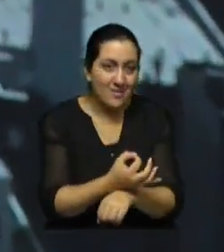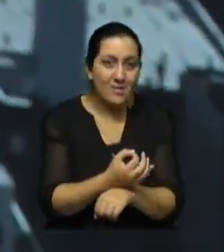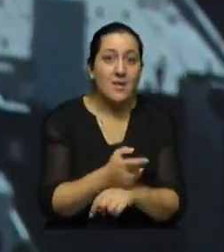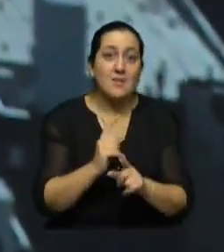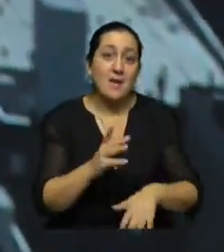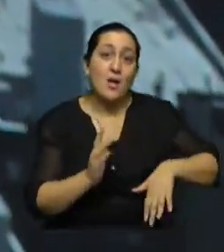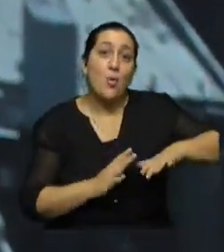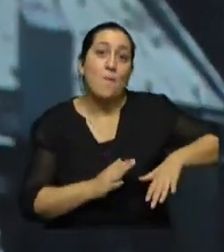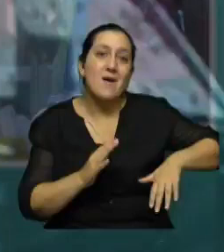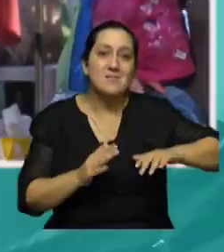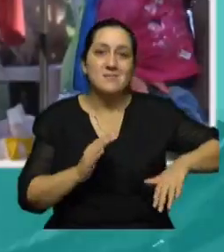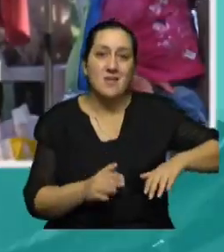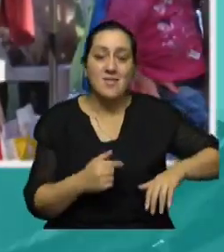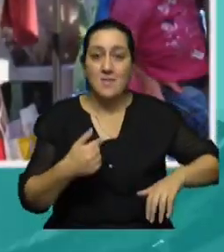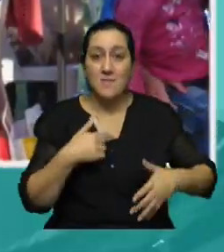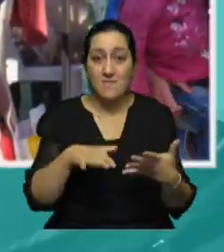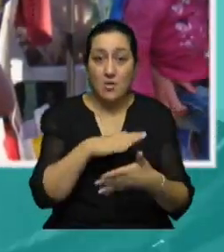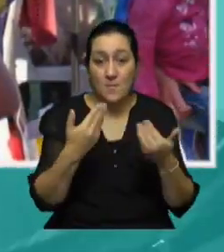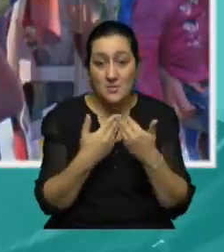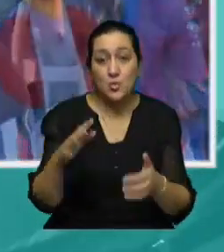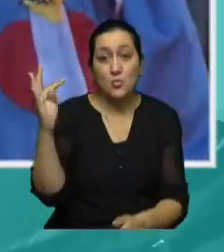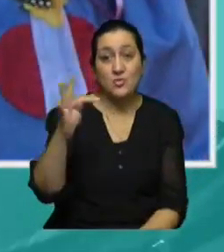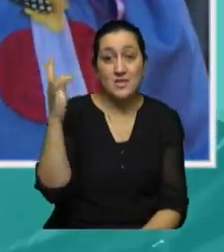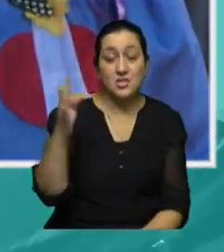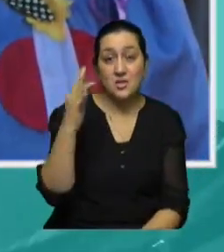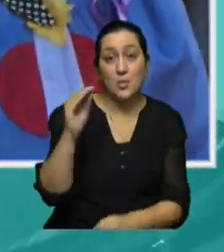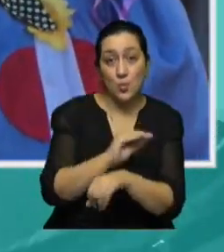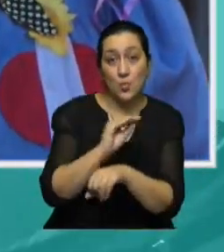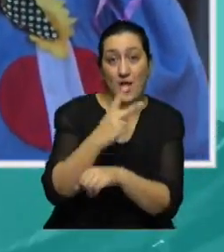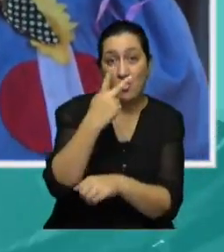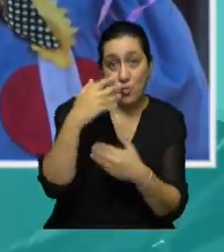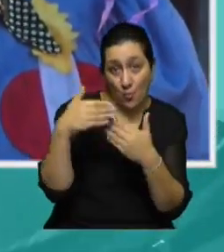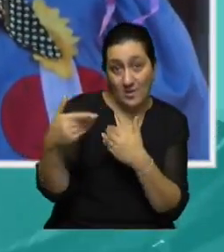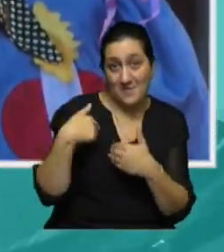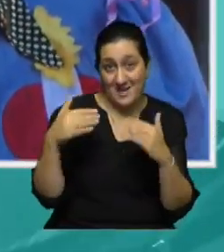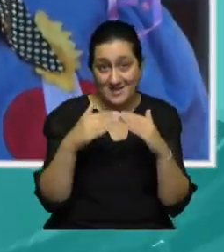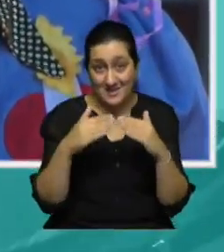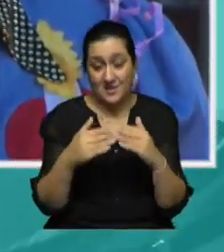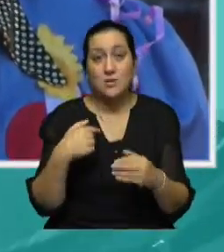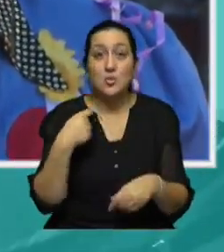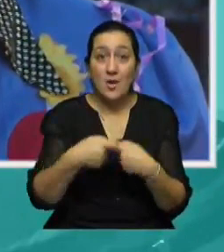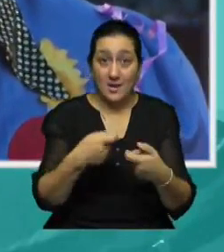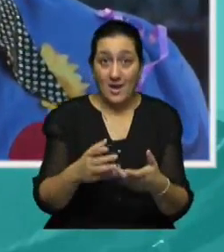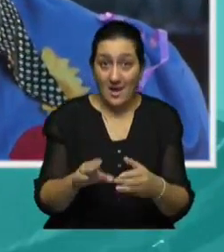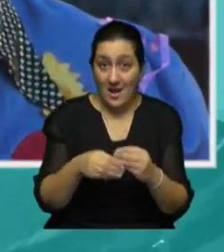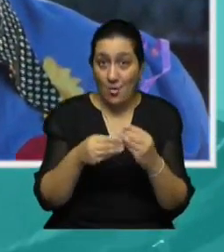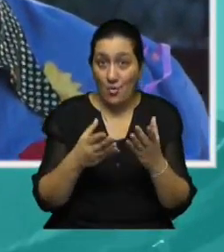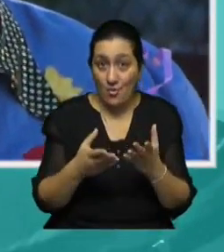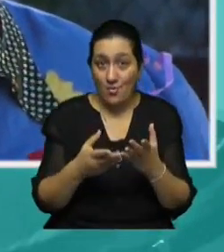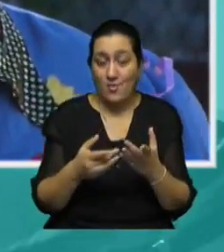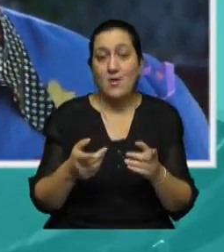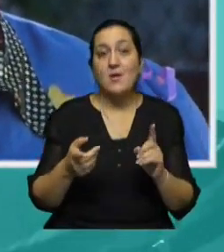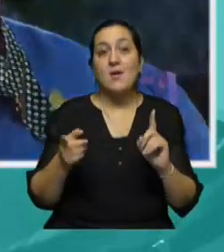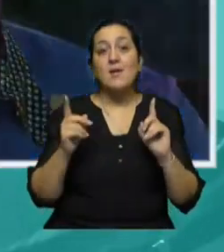de mi barrio empezó en un taller de cultura en la capilla a 2 cuadras de mi casa. ¿Puedo agregar algo desde afuera? Sí, total. Claro.